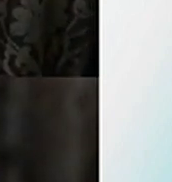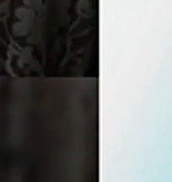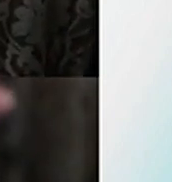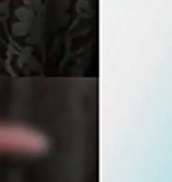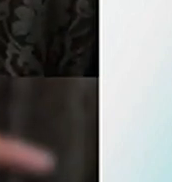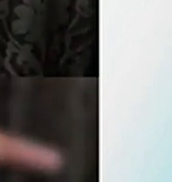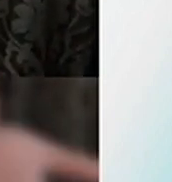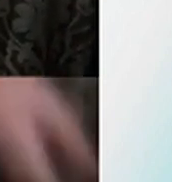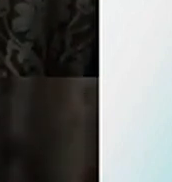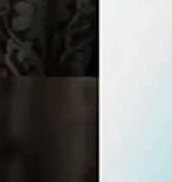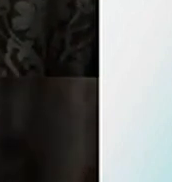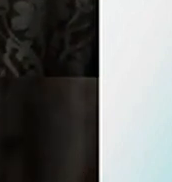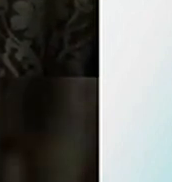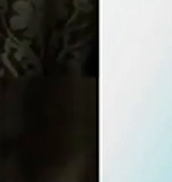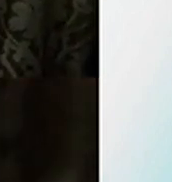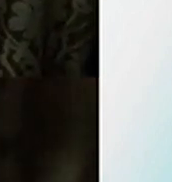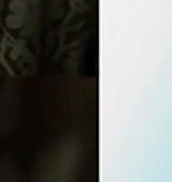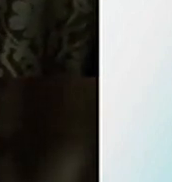Bendecir.